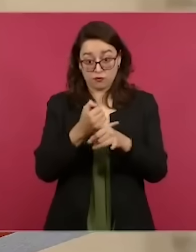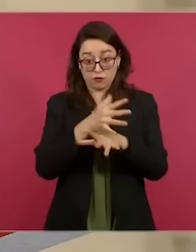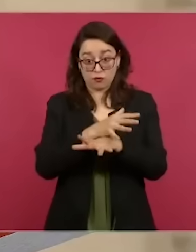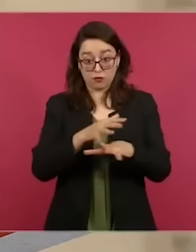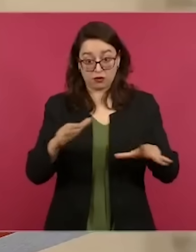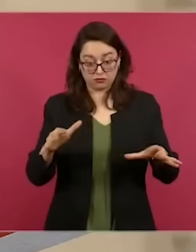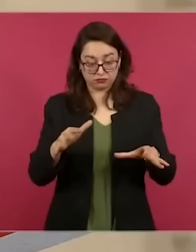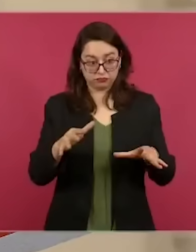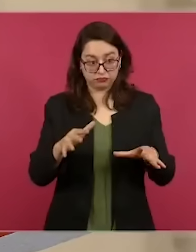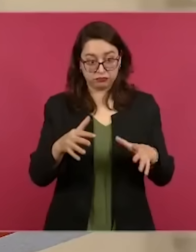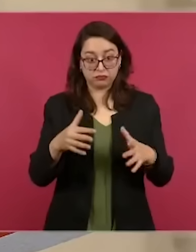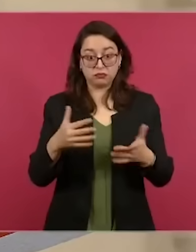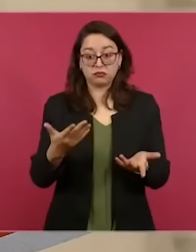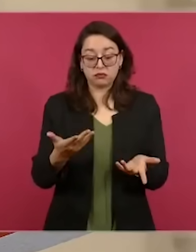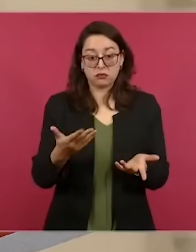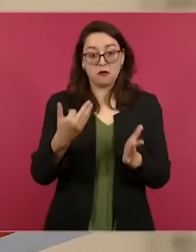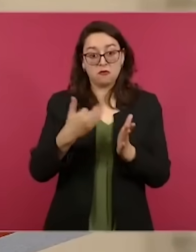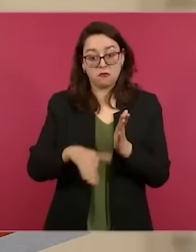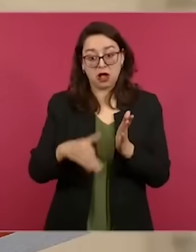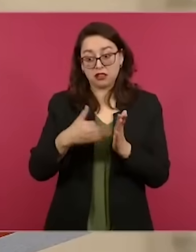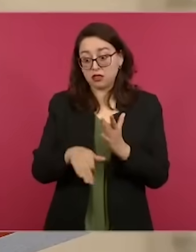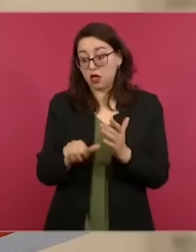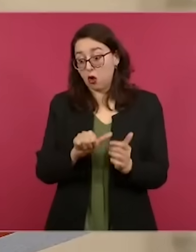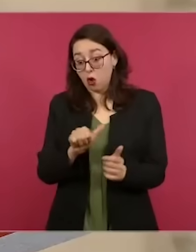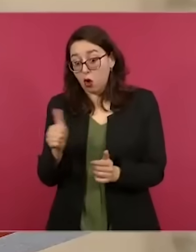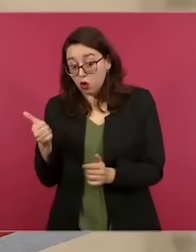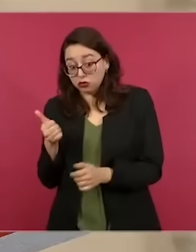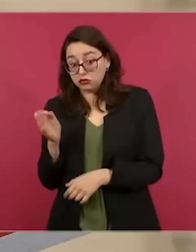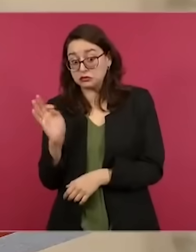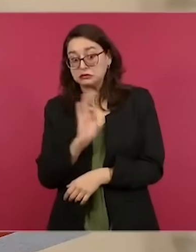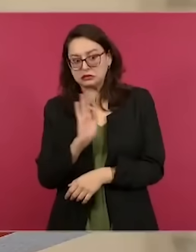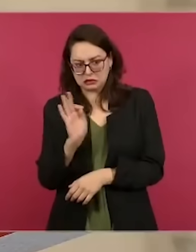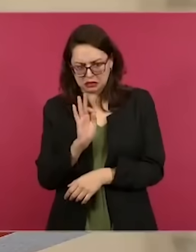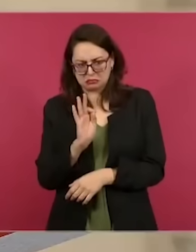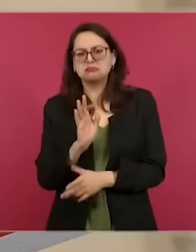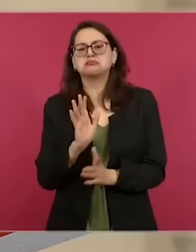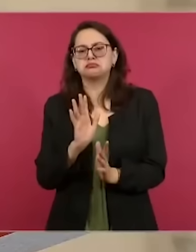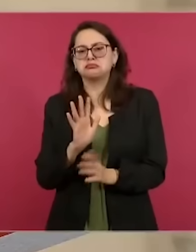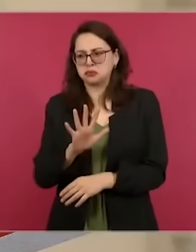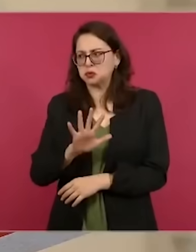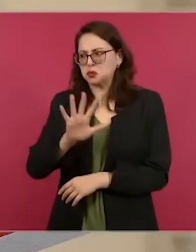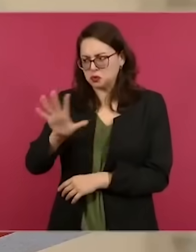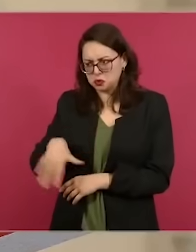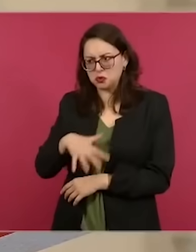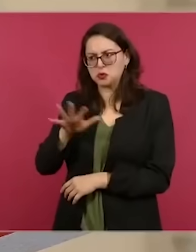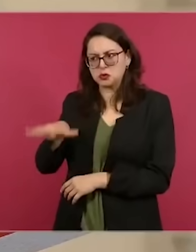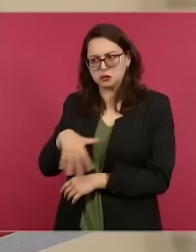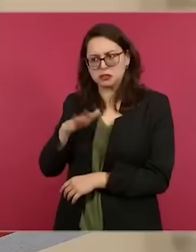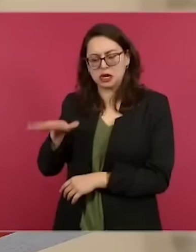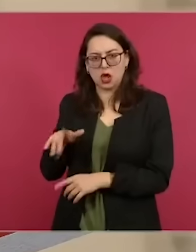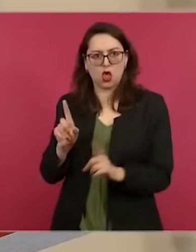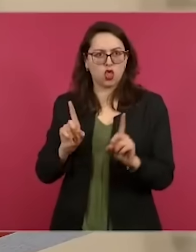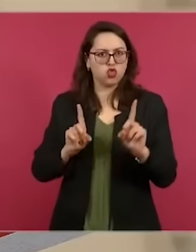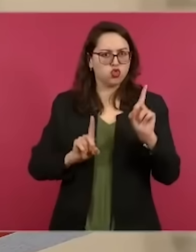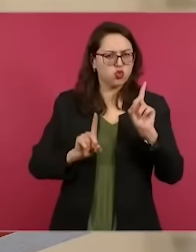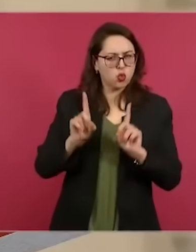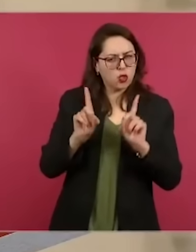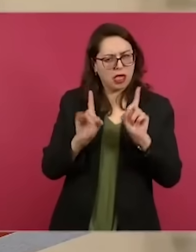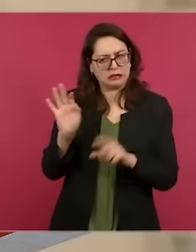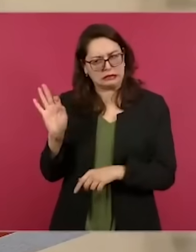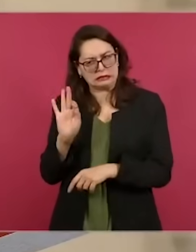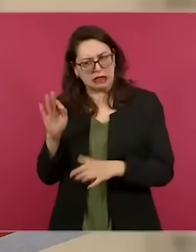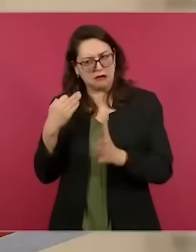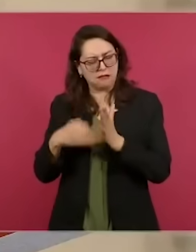de continuar la búsqueda de otros escritos para no dejar ninguna duda sobre el manejo